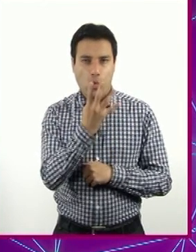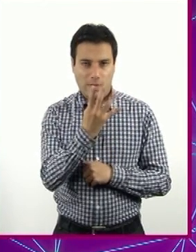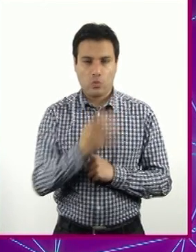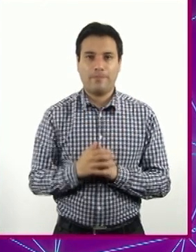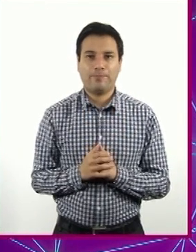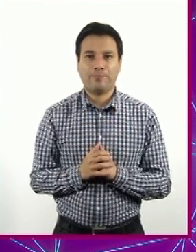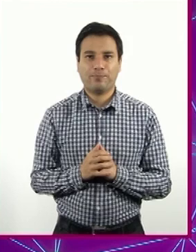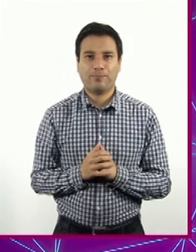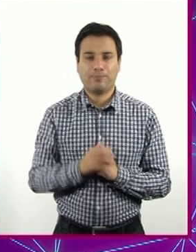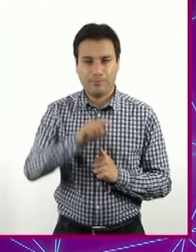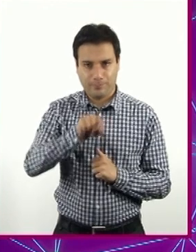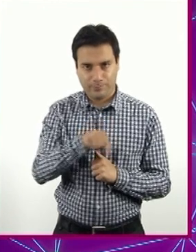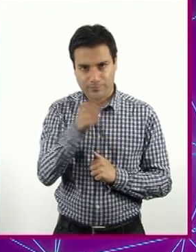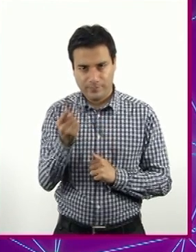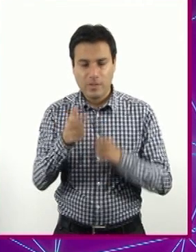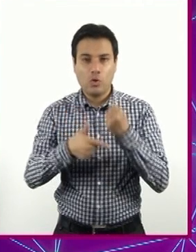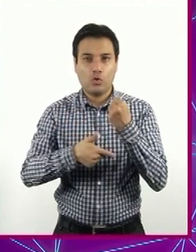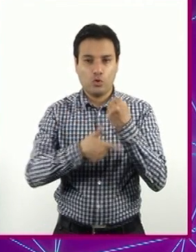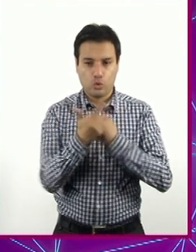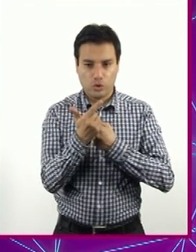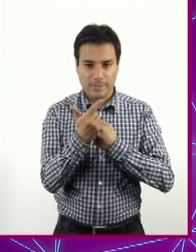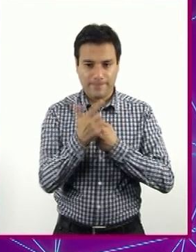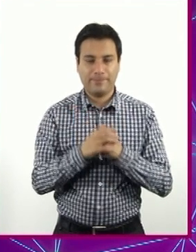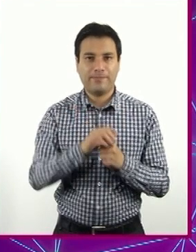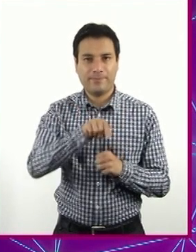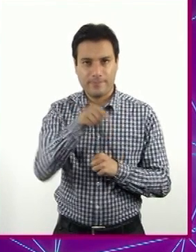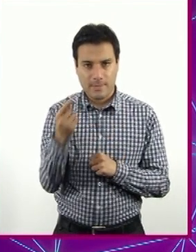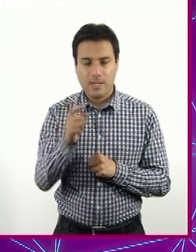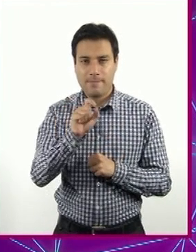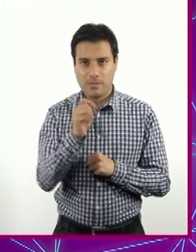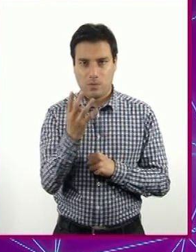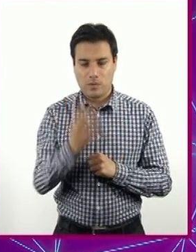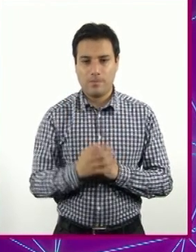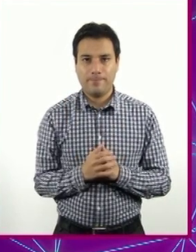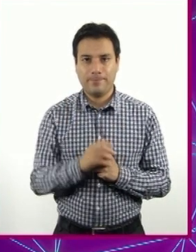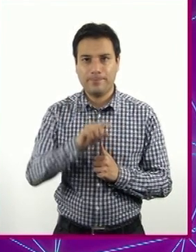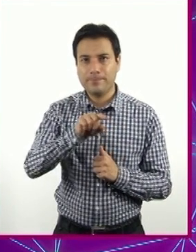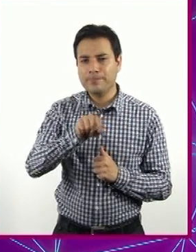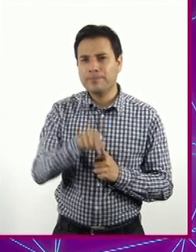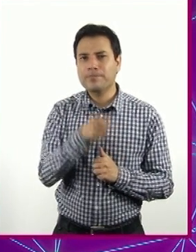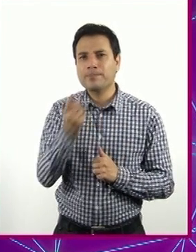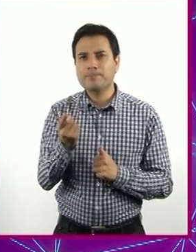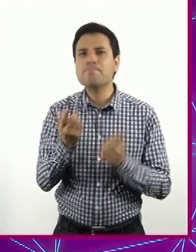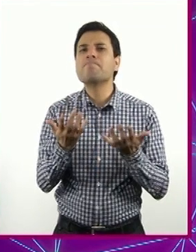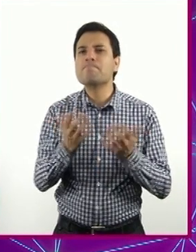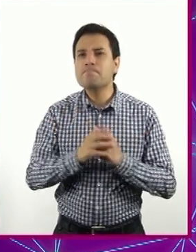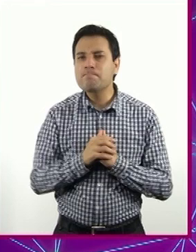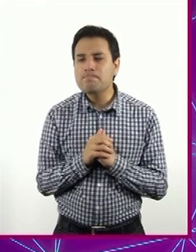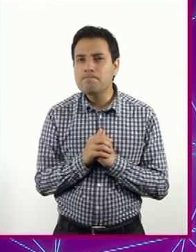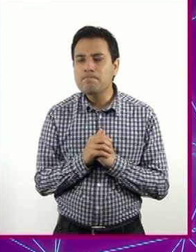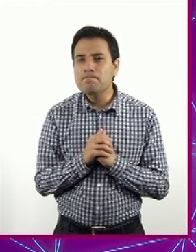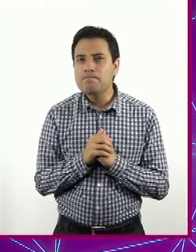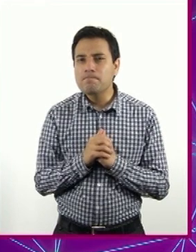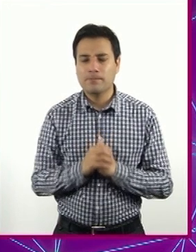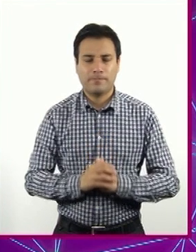4, 12, 24. ¿Qué números siguen?